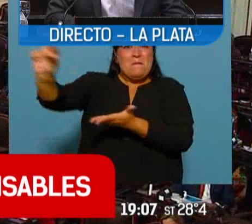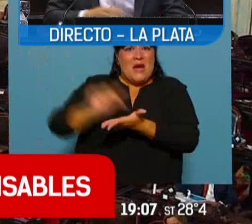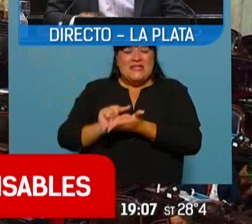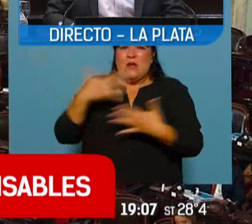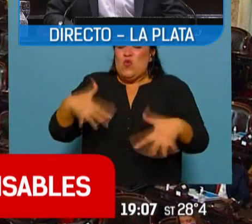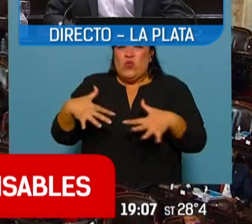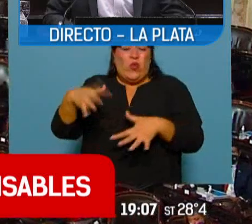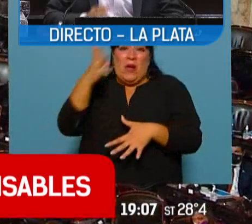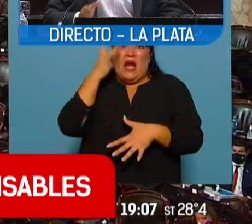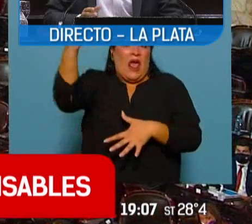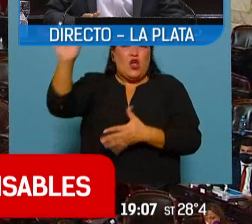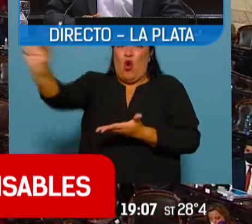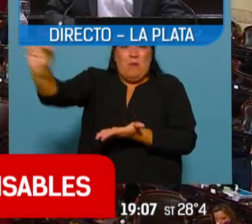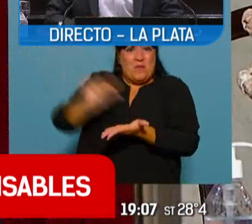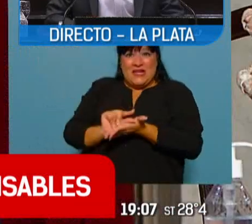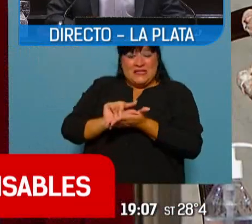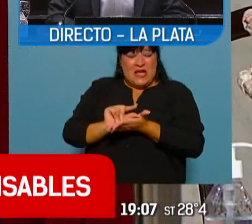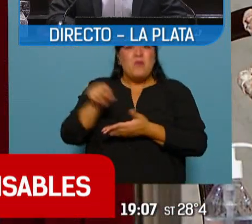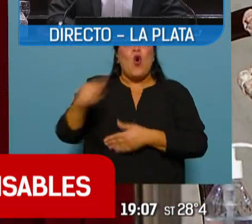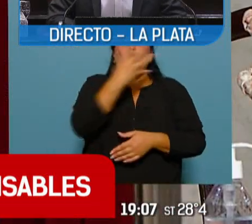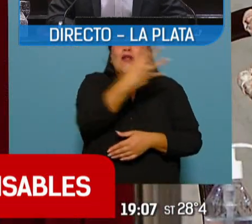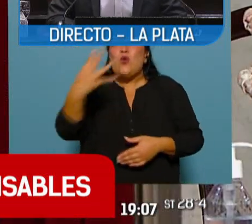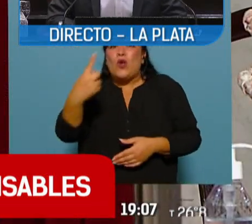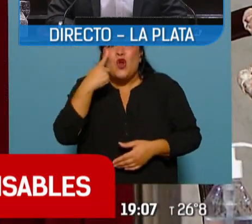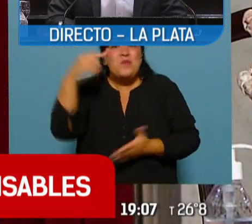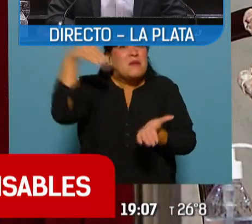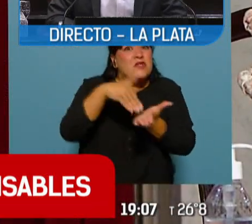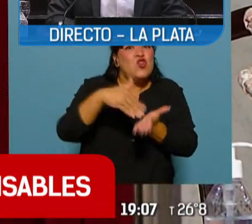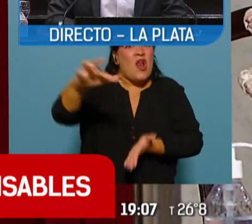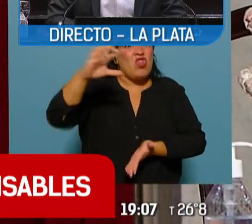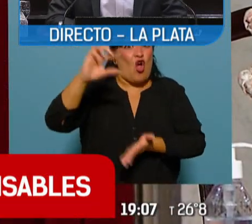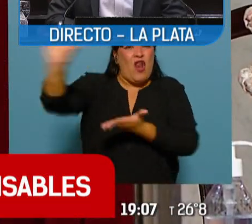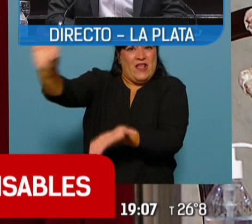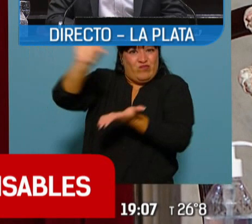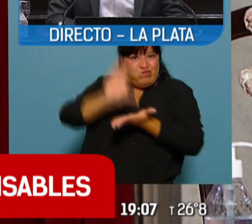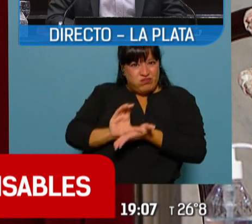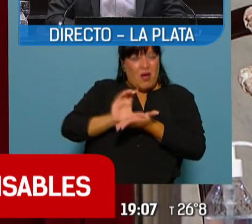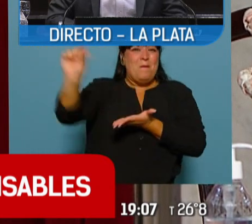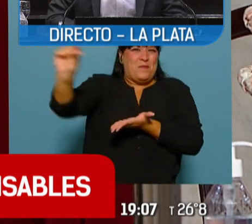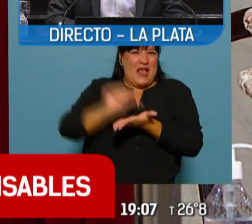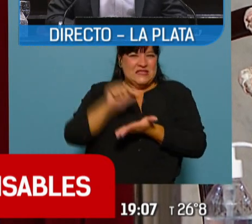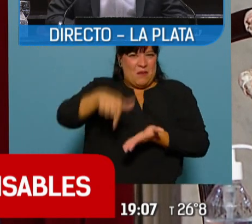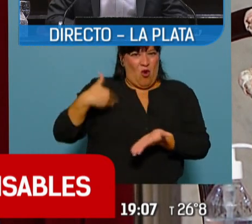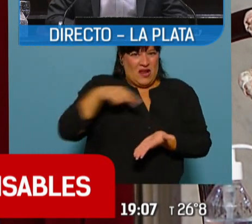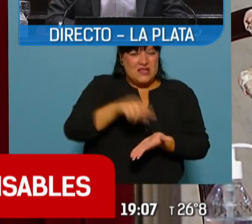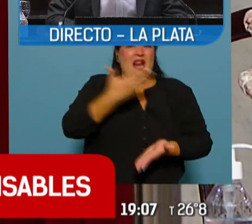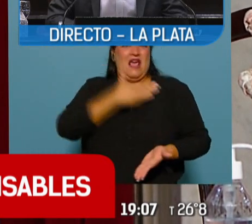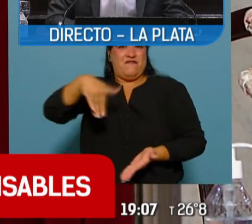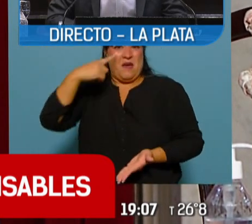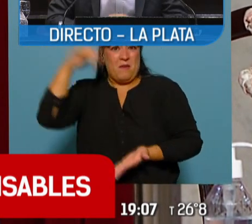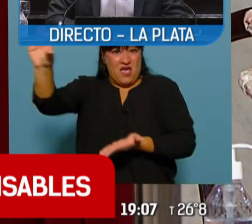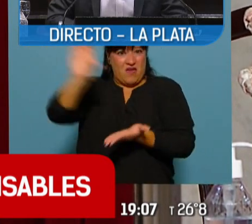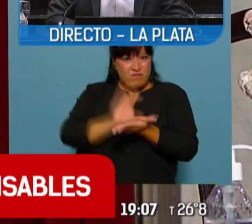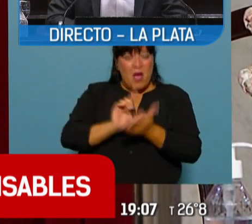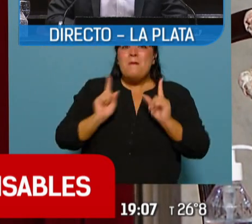Fondo Monetario Internacional. Los 44.000 millones de dólares recibidos por Argentina, que fueron